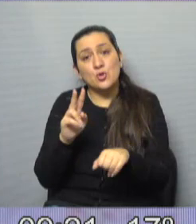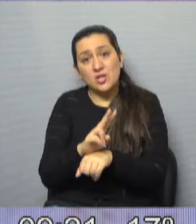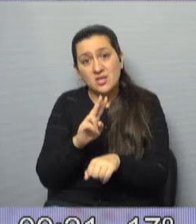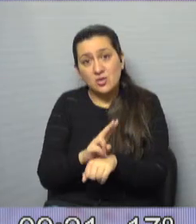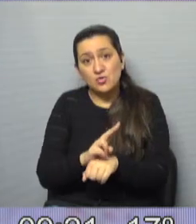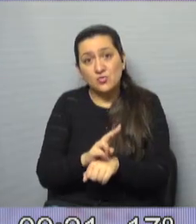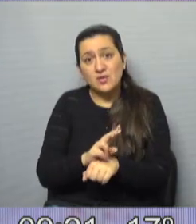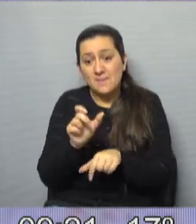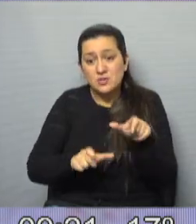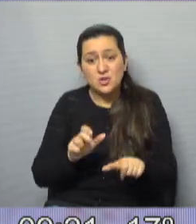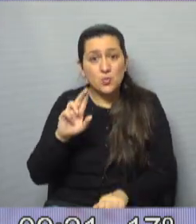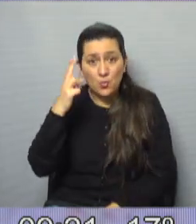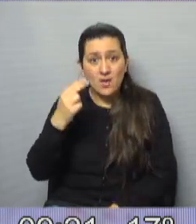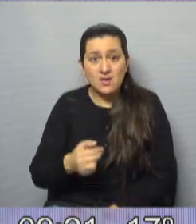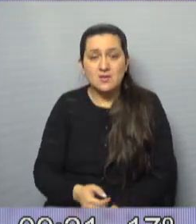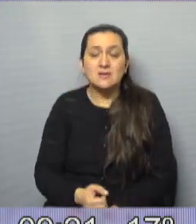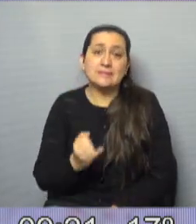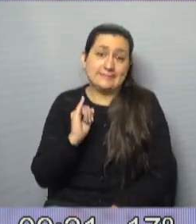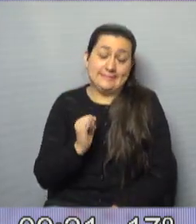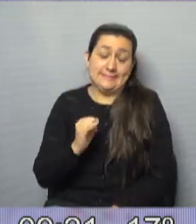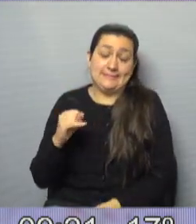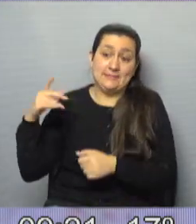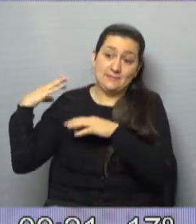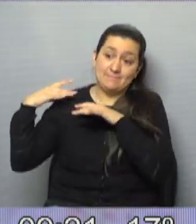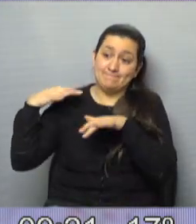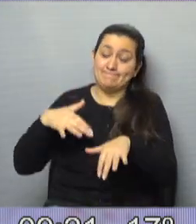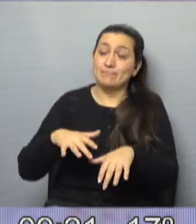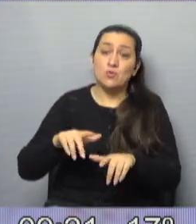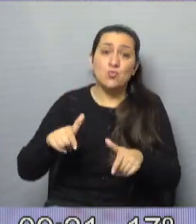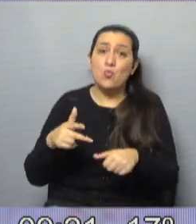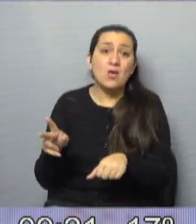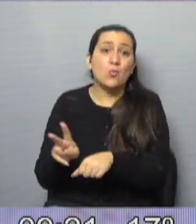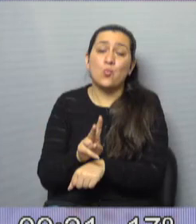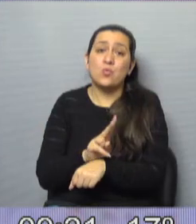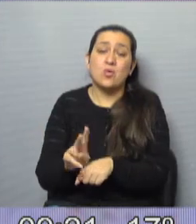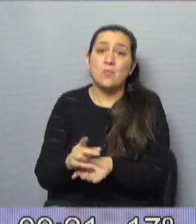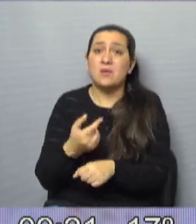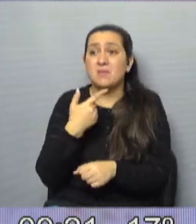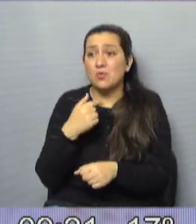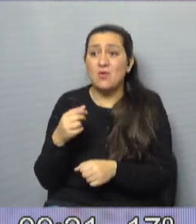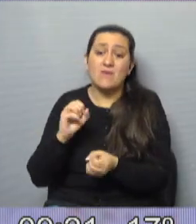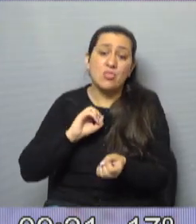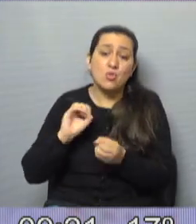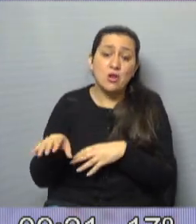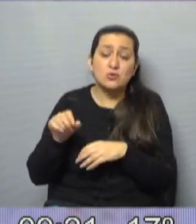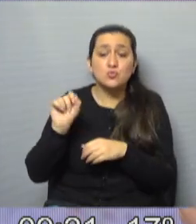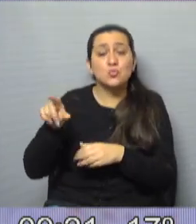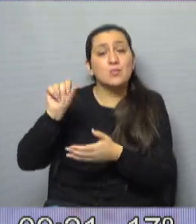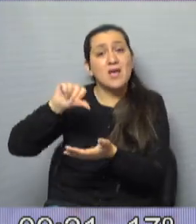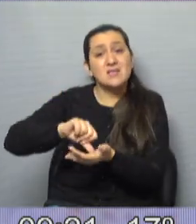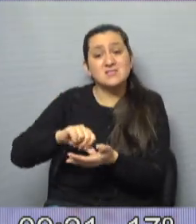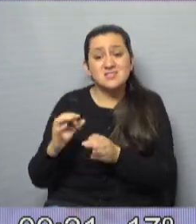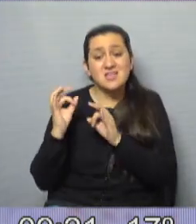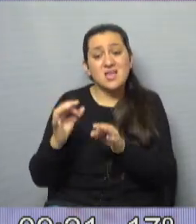no. Los inmigrantes tienen el desamparo de justamente haber dejado su país y haber y llegar a otro con todo de